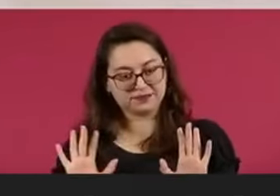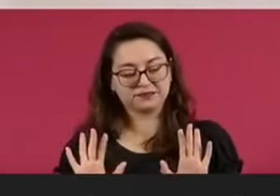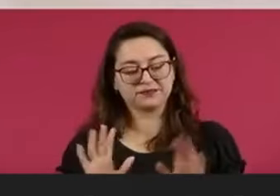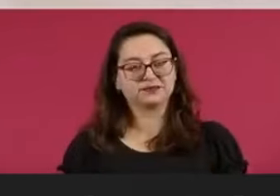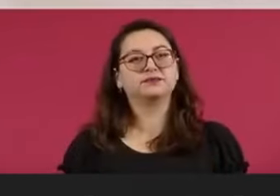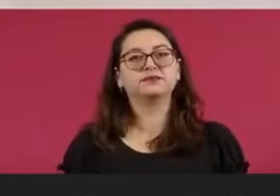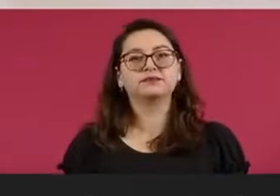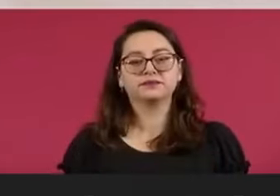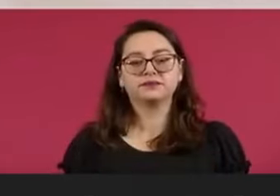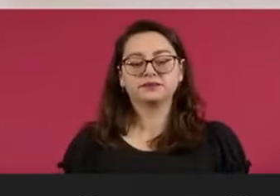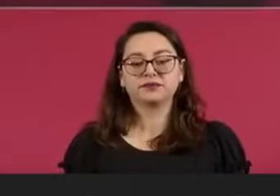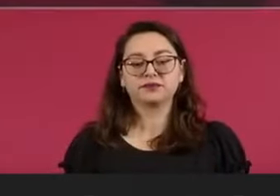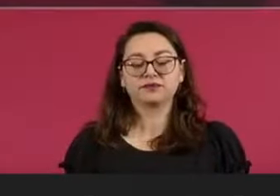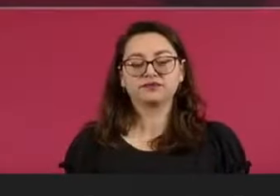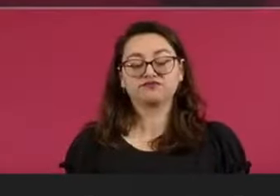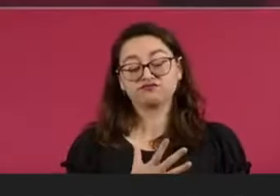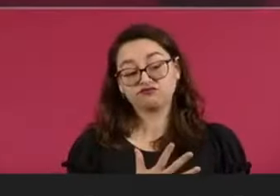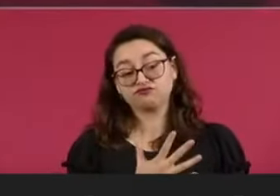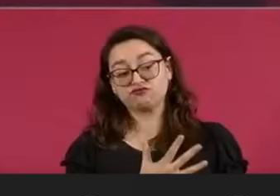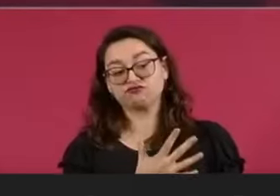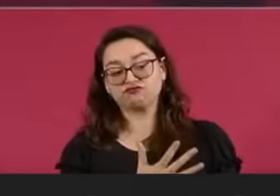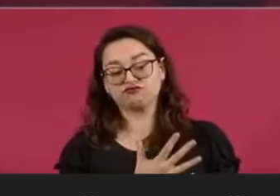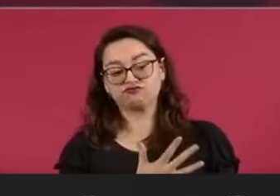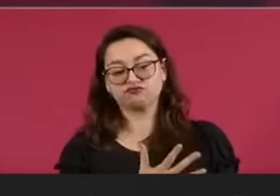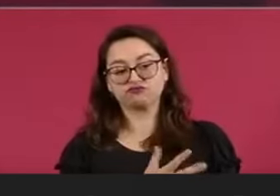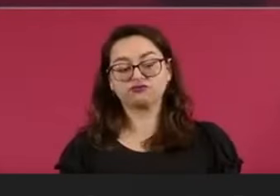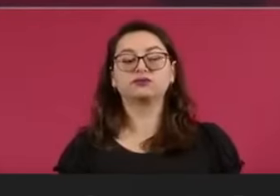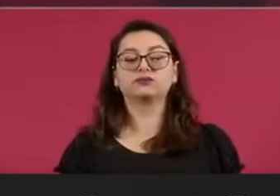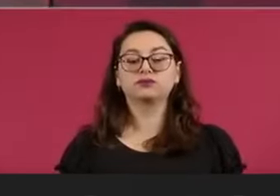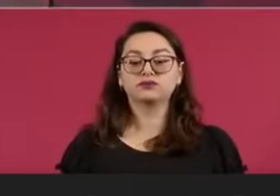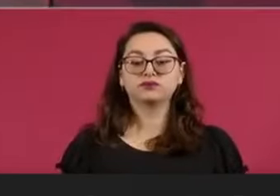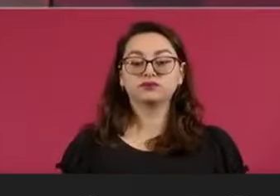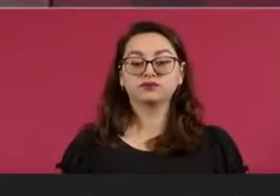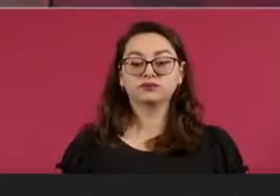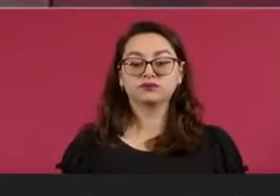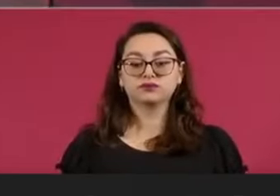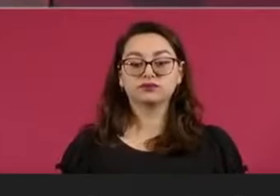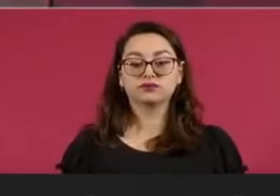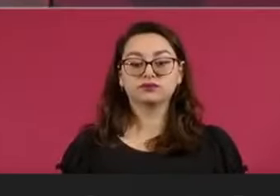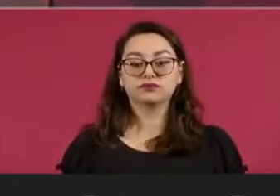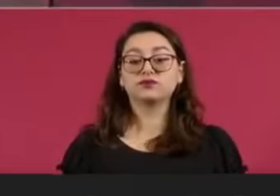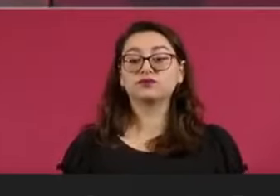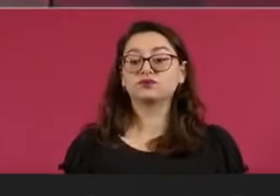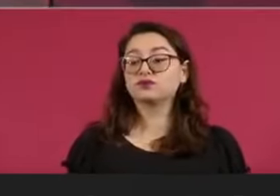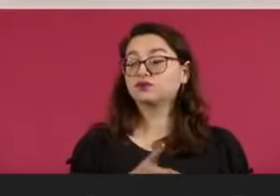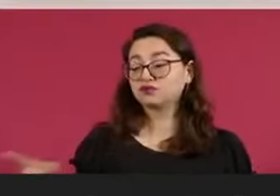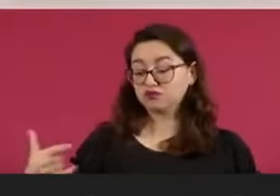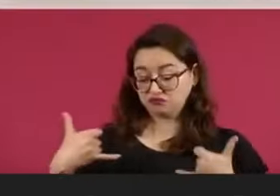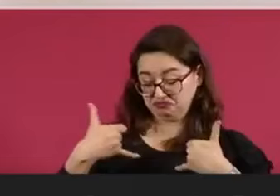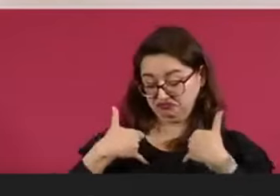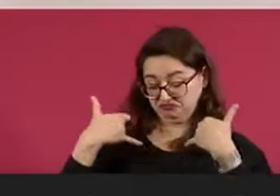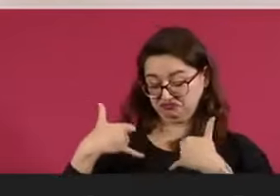Pero él se jactaba de decir que los jóvenes eran